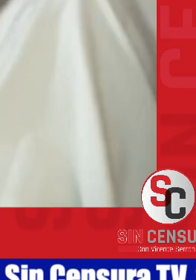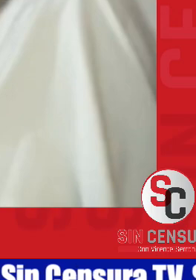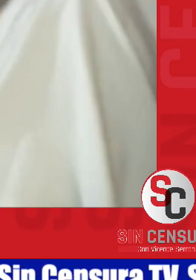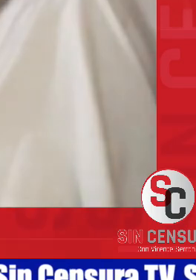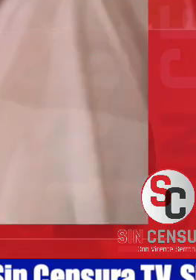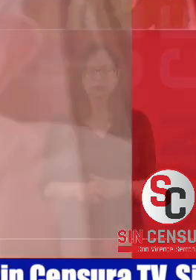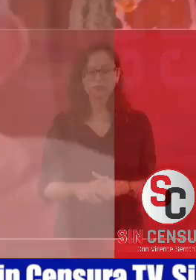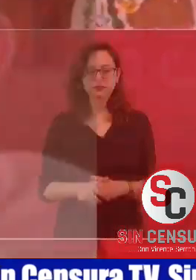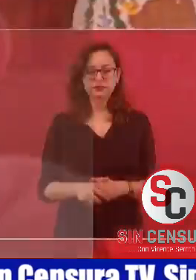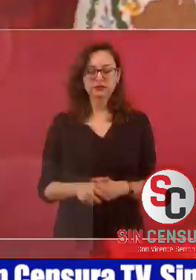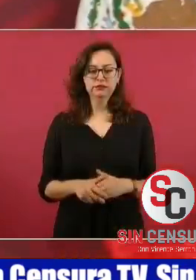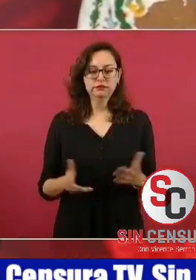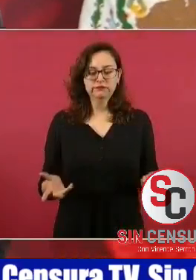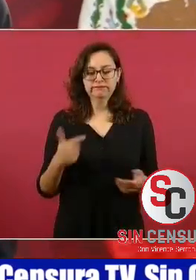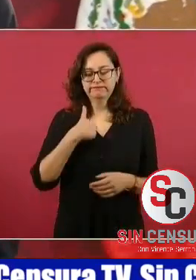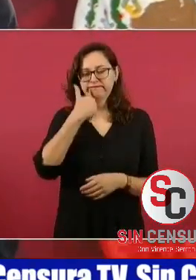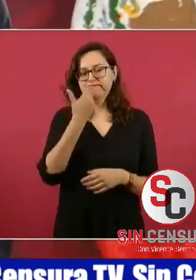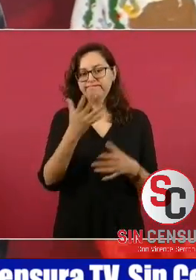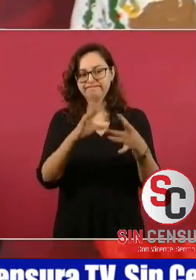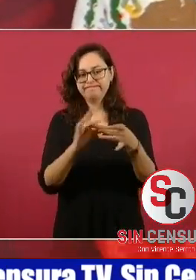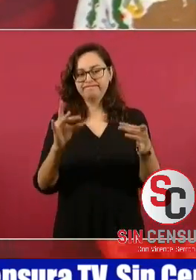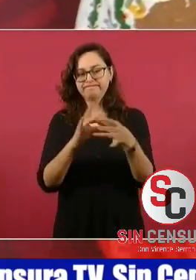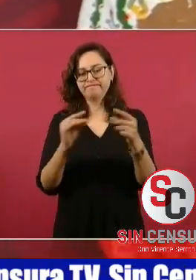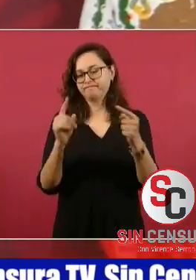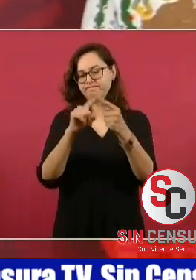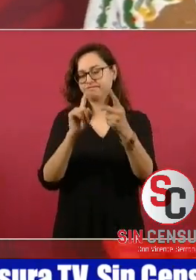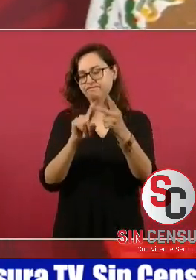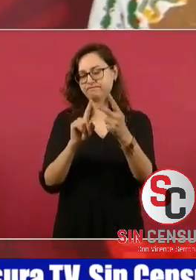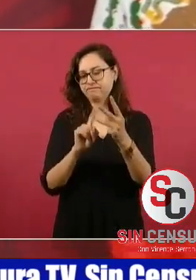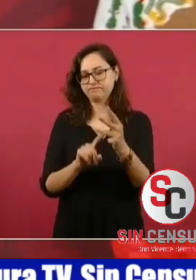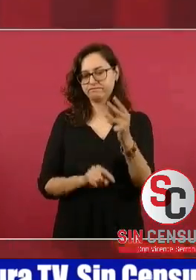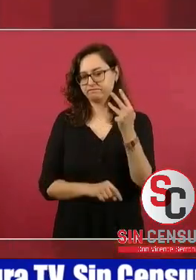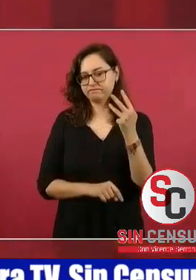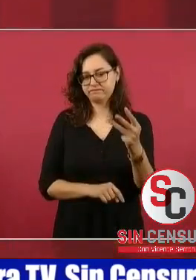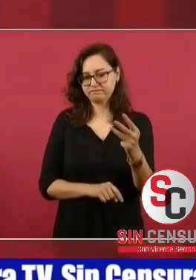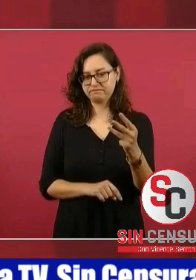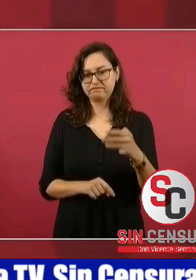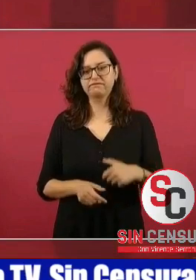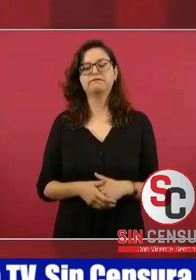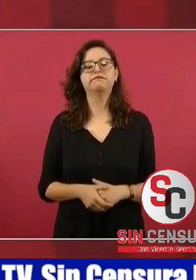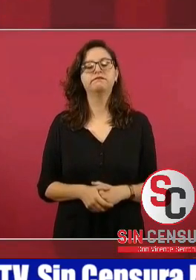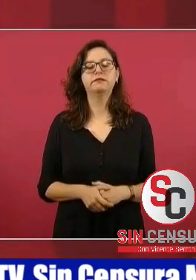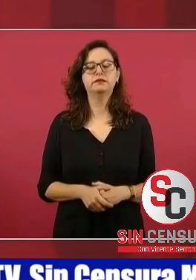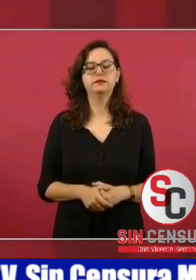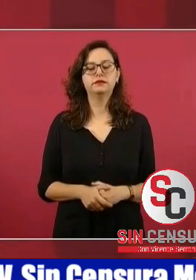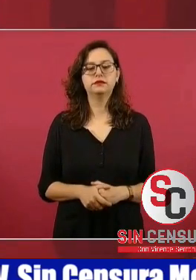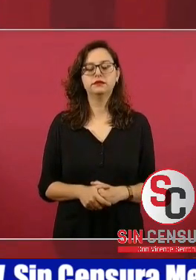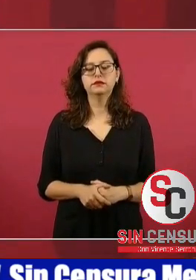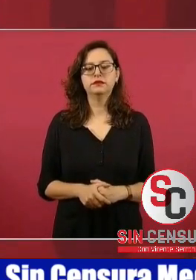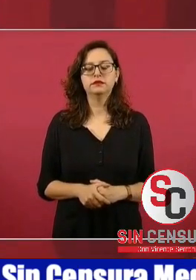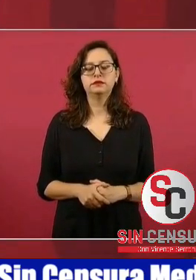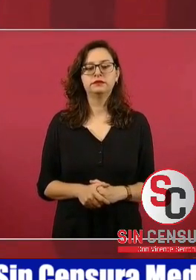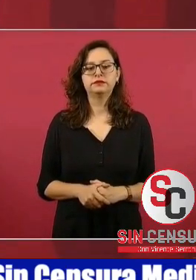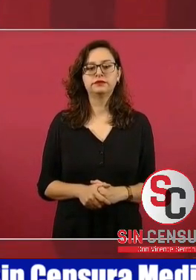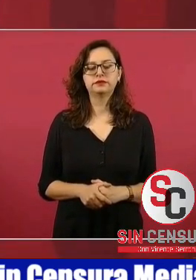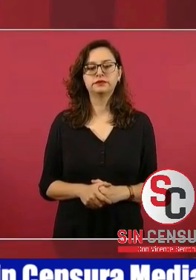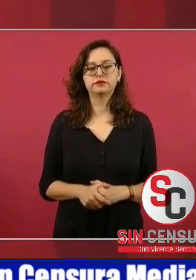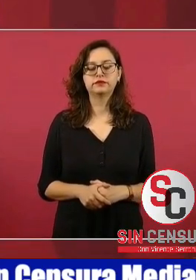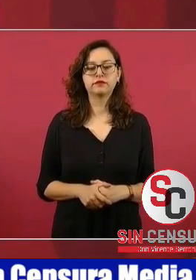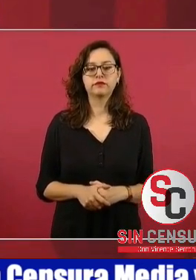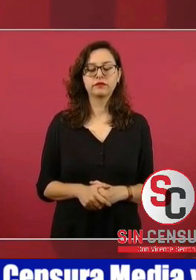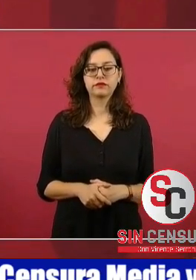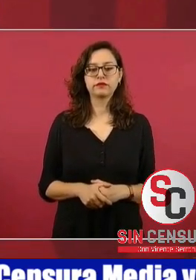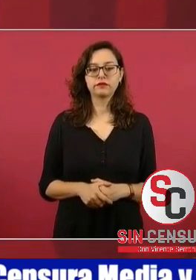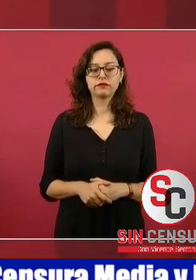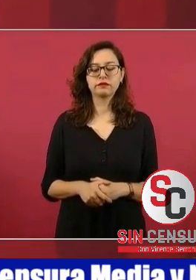define esta estrategia de seguridad, porque algunos la ven permisiva, ¿no? Yo le preguntaría ya a Dalila, pues que